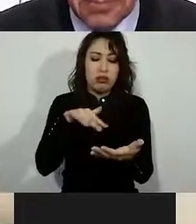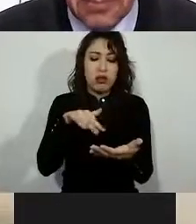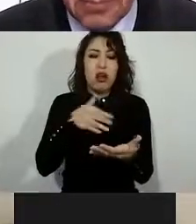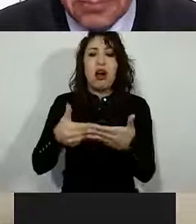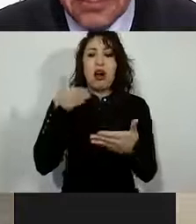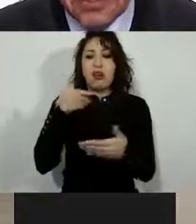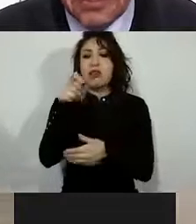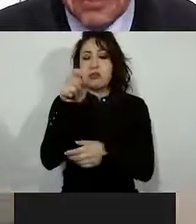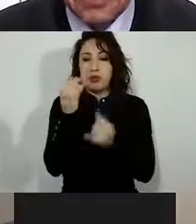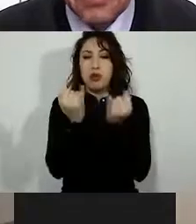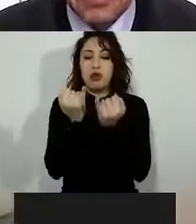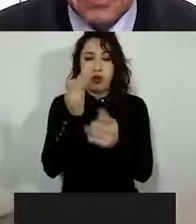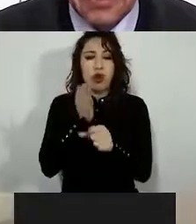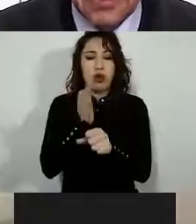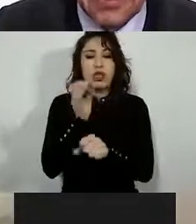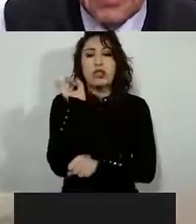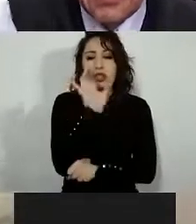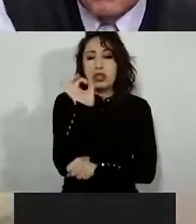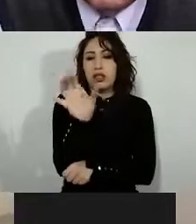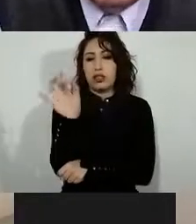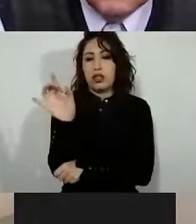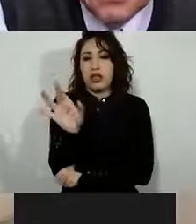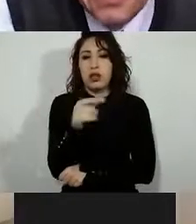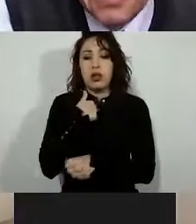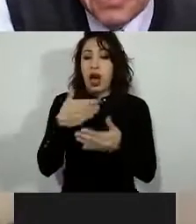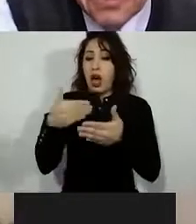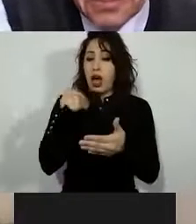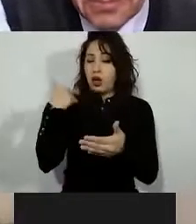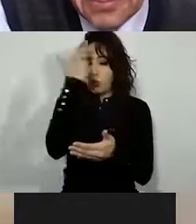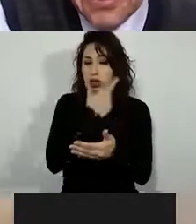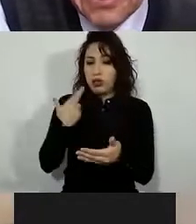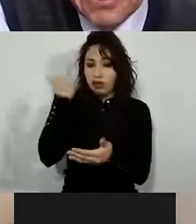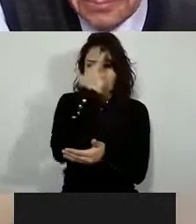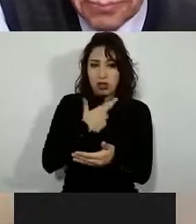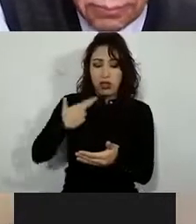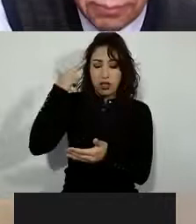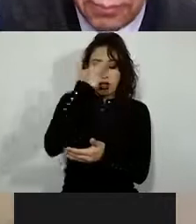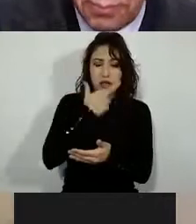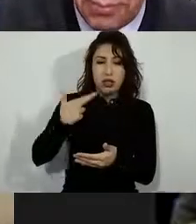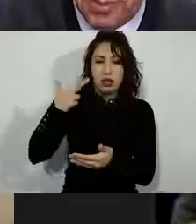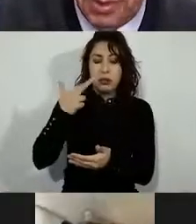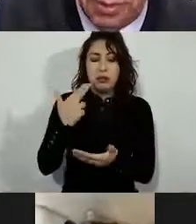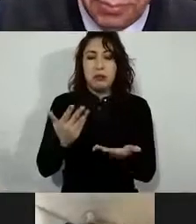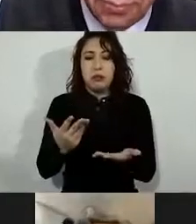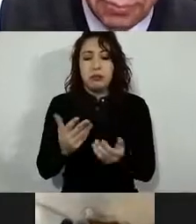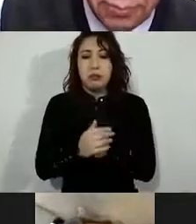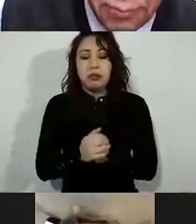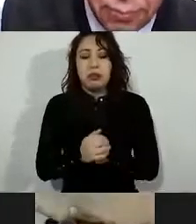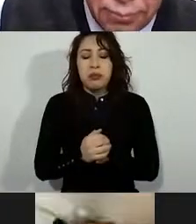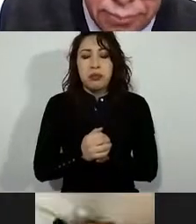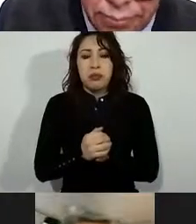llegar. Estuve revisándolo y yo puedo